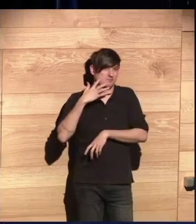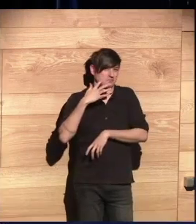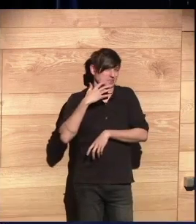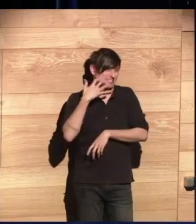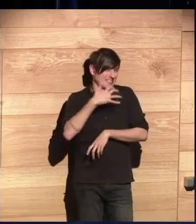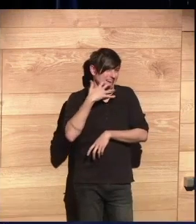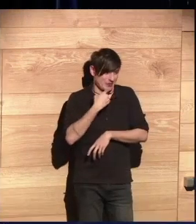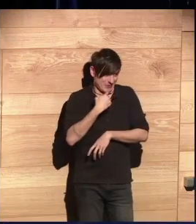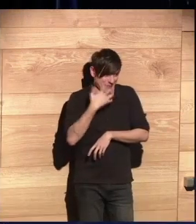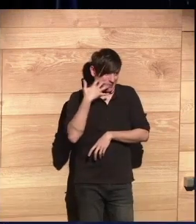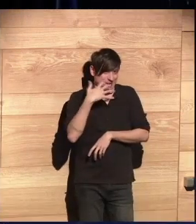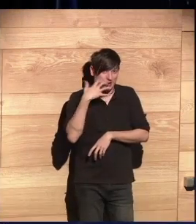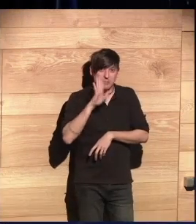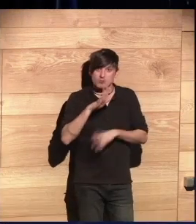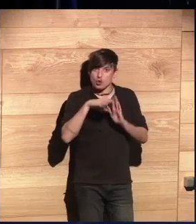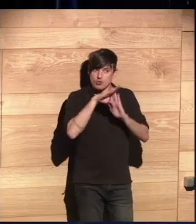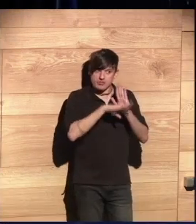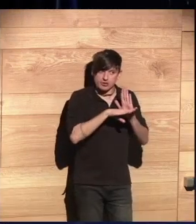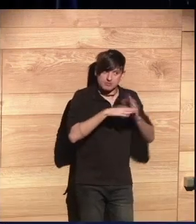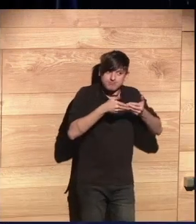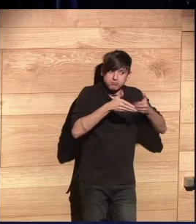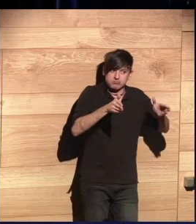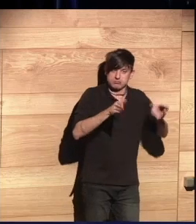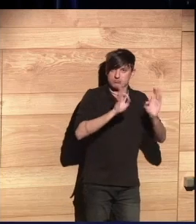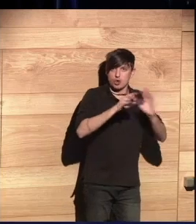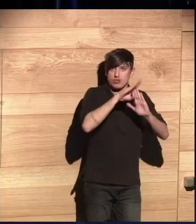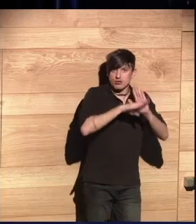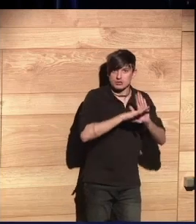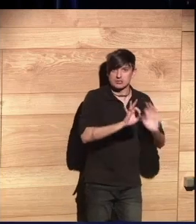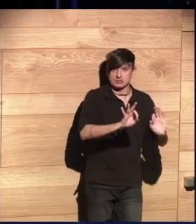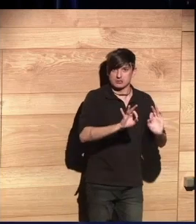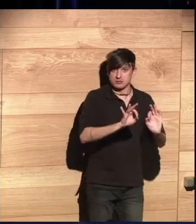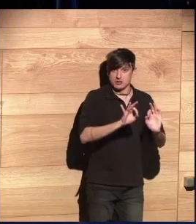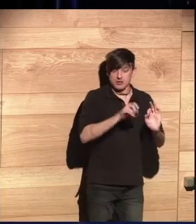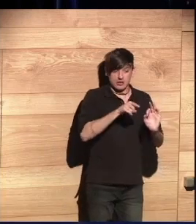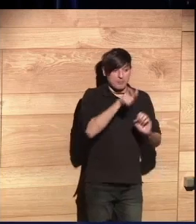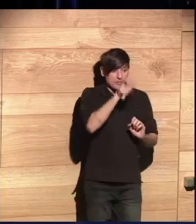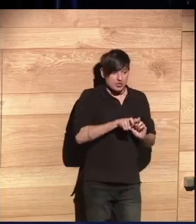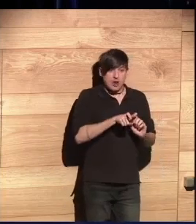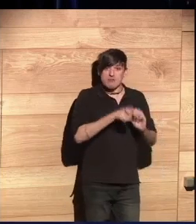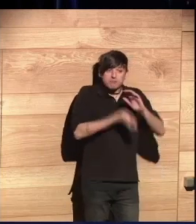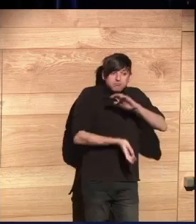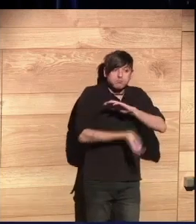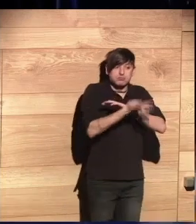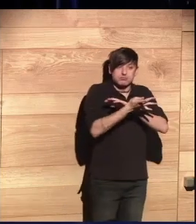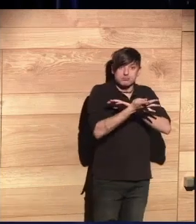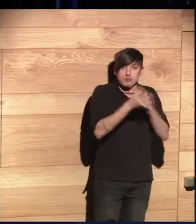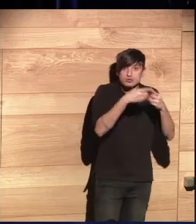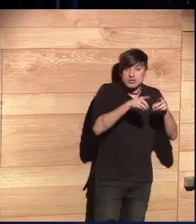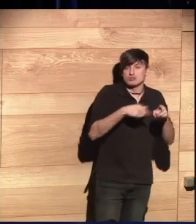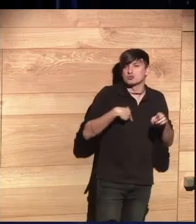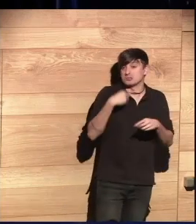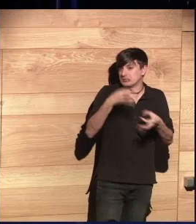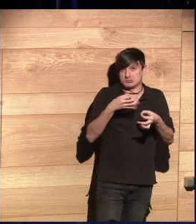es exactamente las condiciones en las que se estrenó, exactamente las condiciones en las que ese compositor, que yo siempre